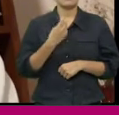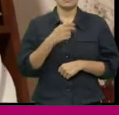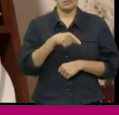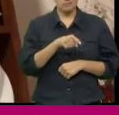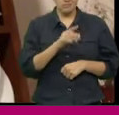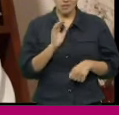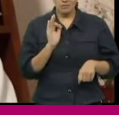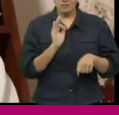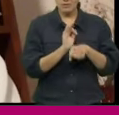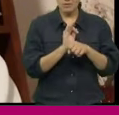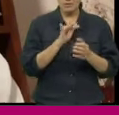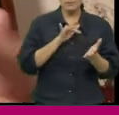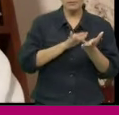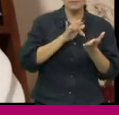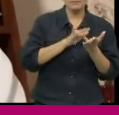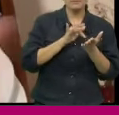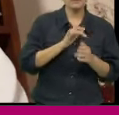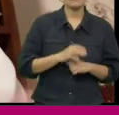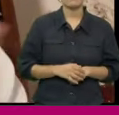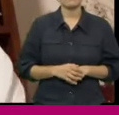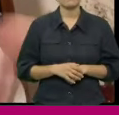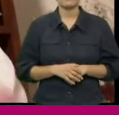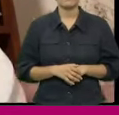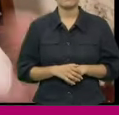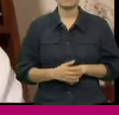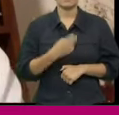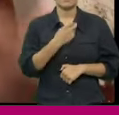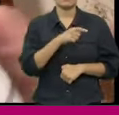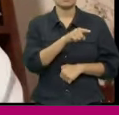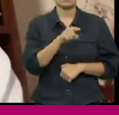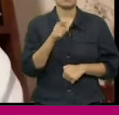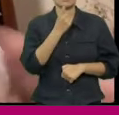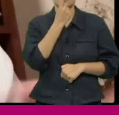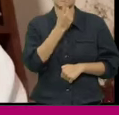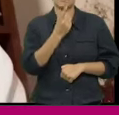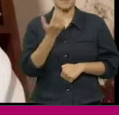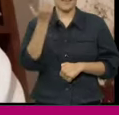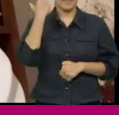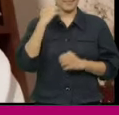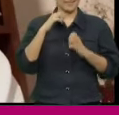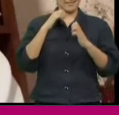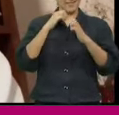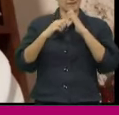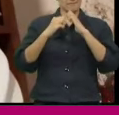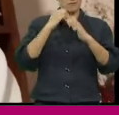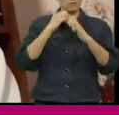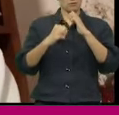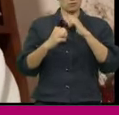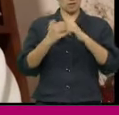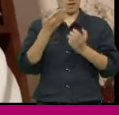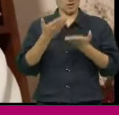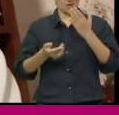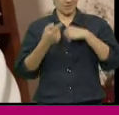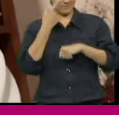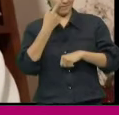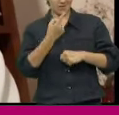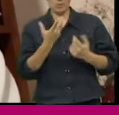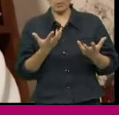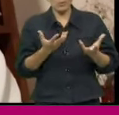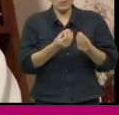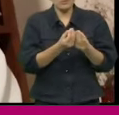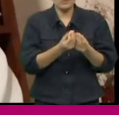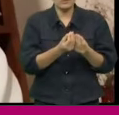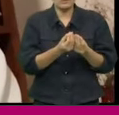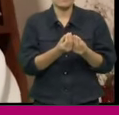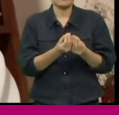opción partidaria, a esa alianza que se dijo mucho tiempo que eran adversarios y no lo eran. Y que además